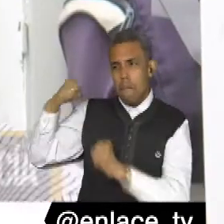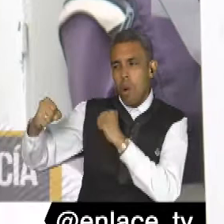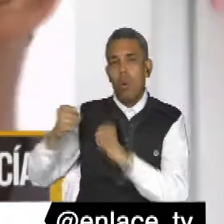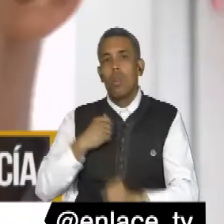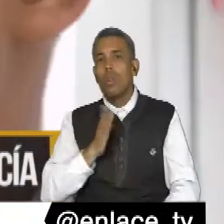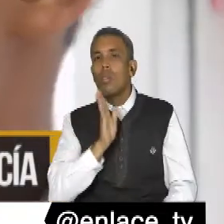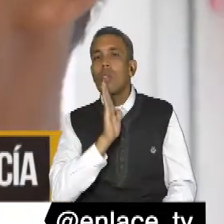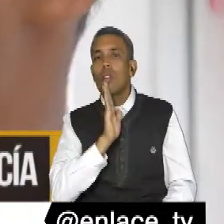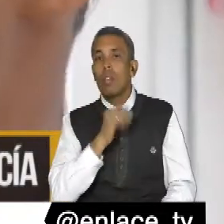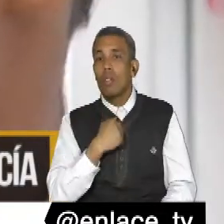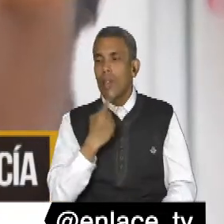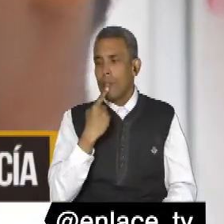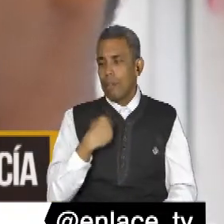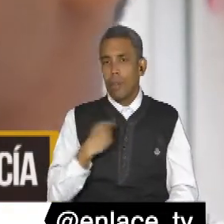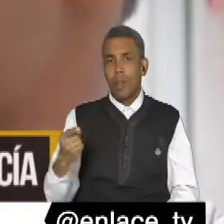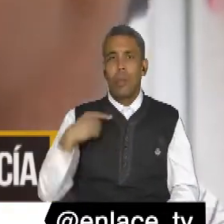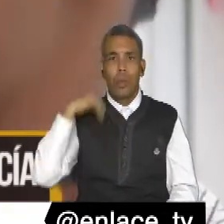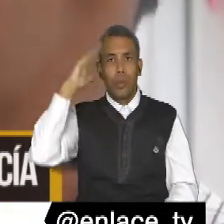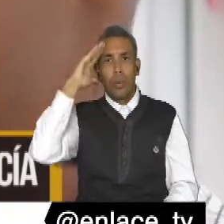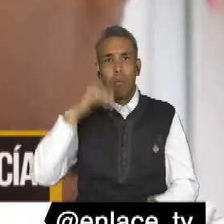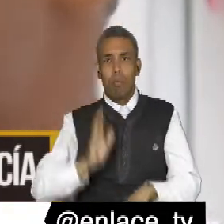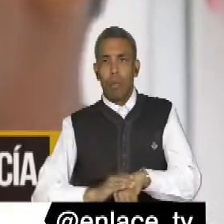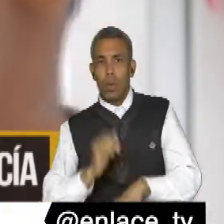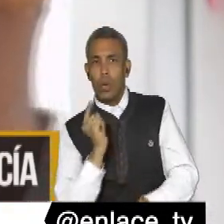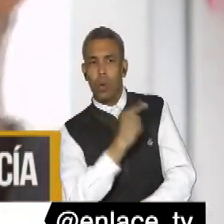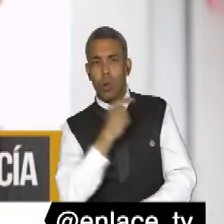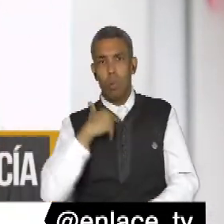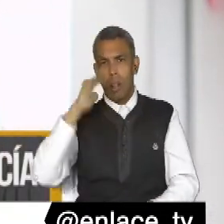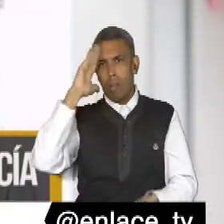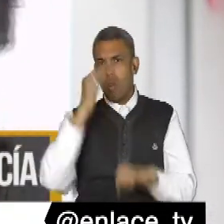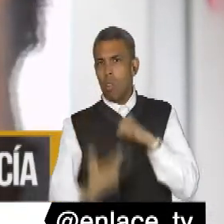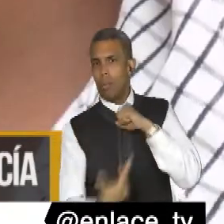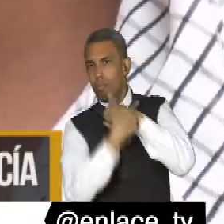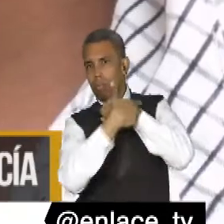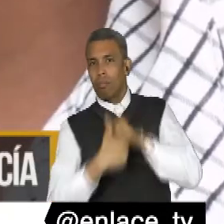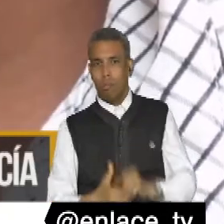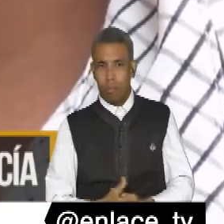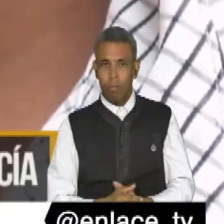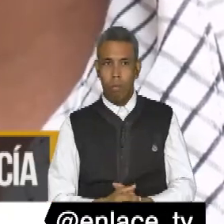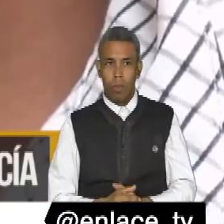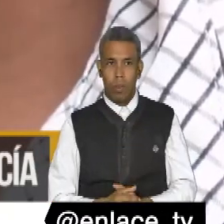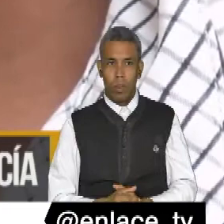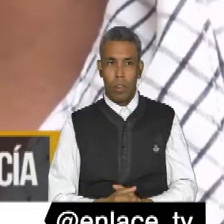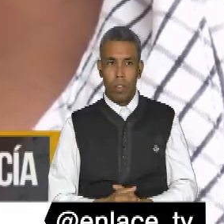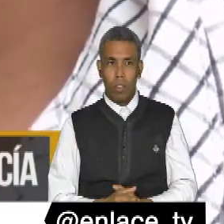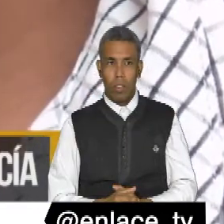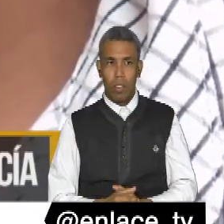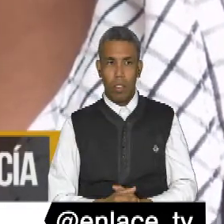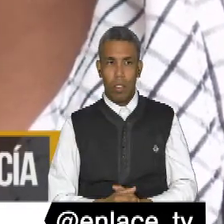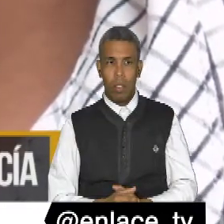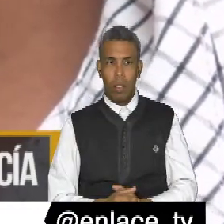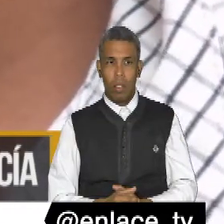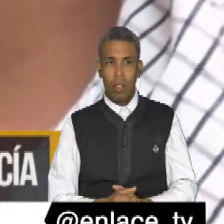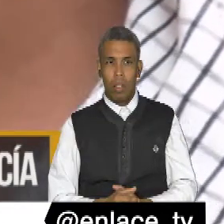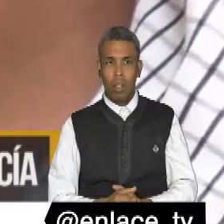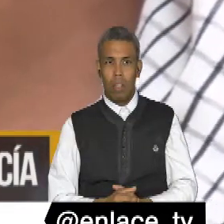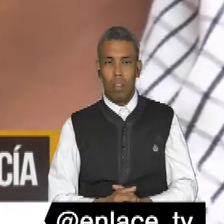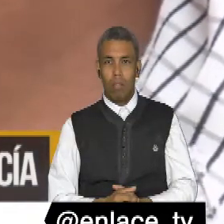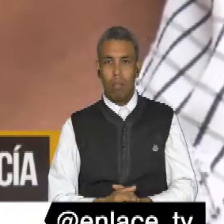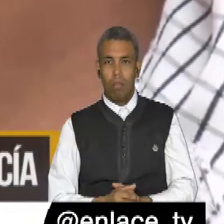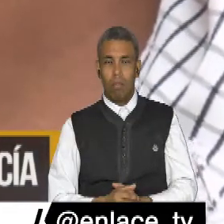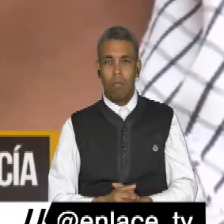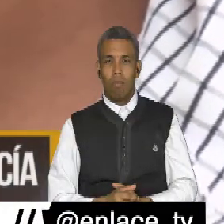su hermano por uniformados de la policía en medio de un retén de registro y control que estaba ubicado en inmediaciones al barrio